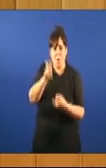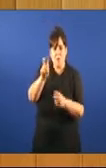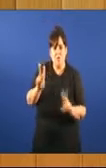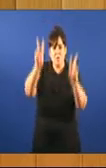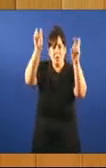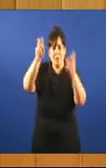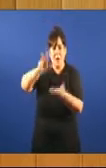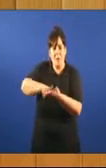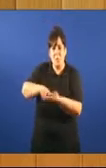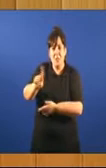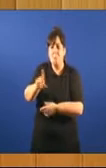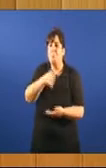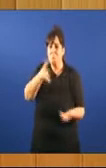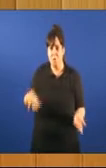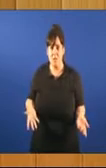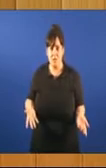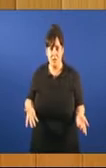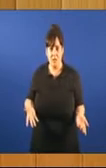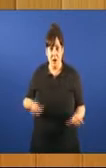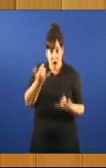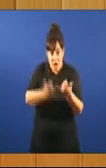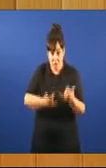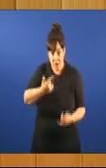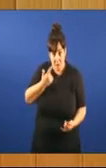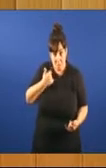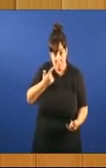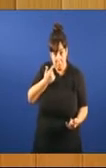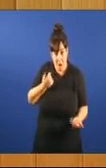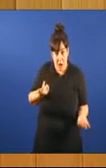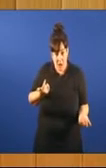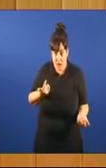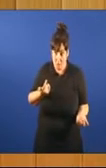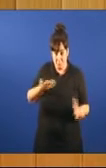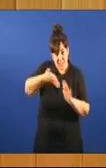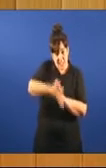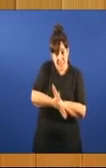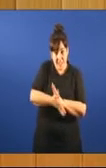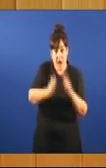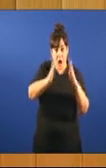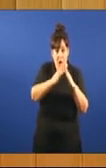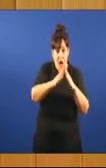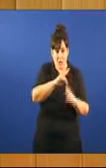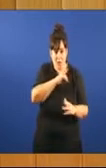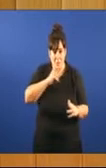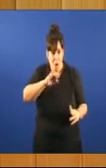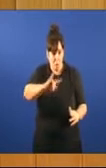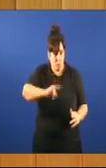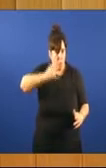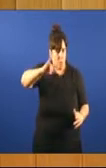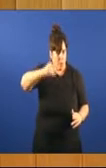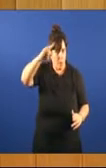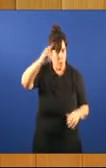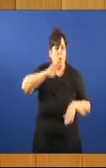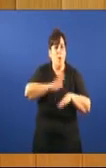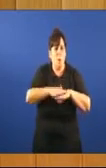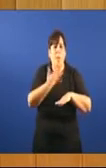Feijóo? Acaso a banca non foi a responsável da sobrevaloración da vivenda durante a época de engorde da burbulla